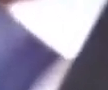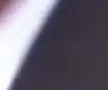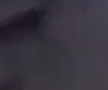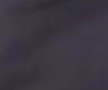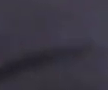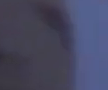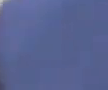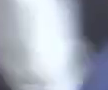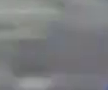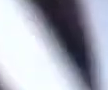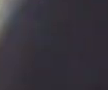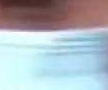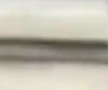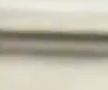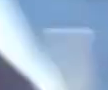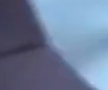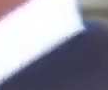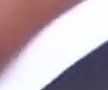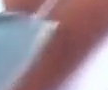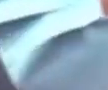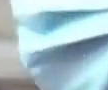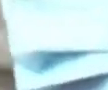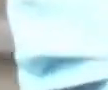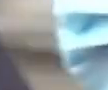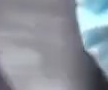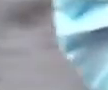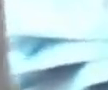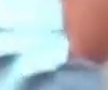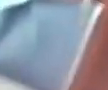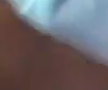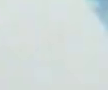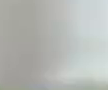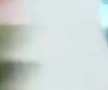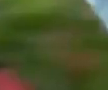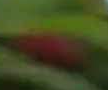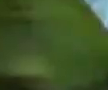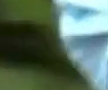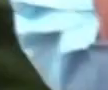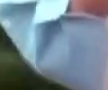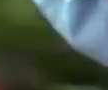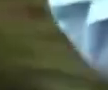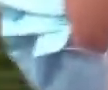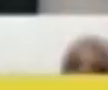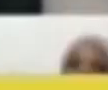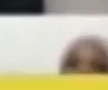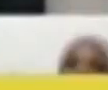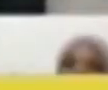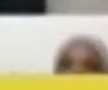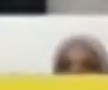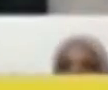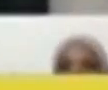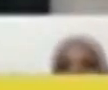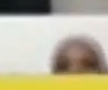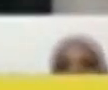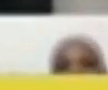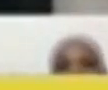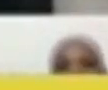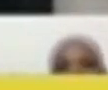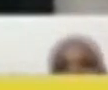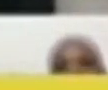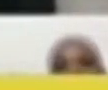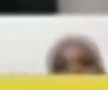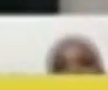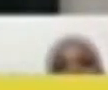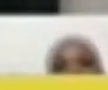generación eléctrica, mejorar el plan de inmunización, asegurar los tratamientos de 60.000 personas con cáncer y otras miles con